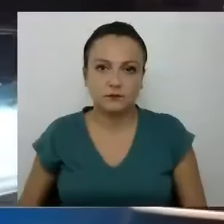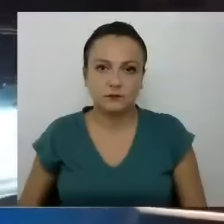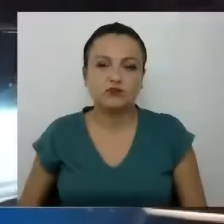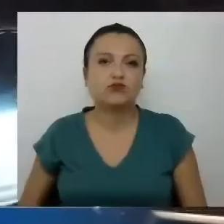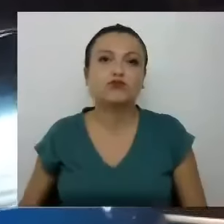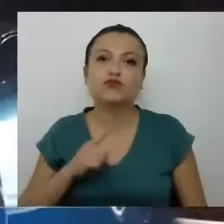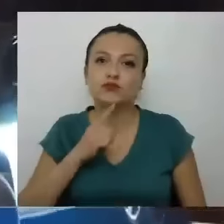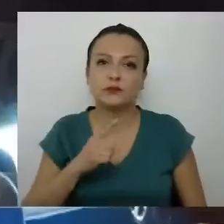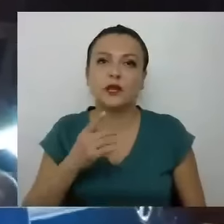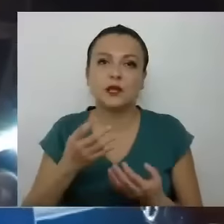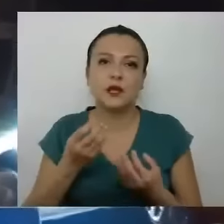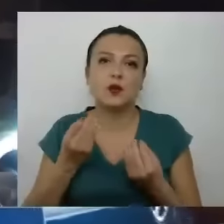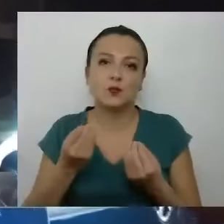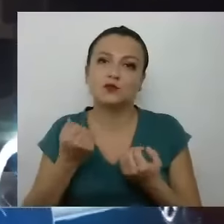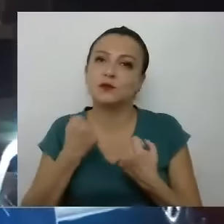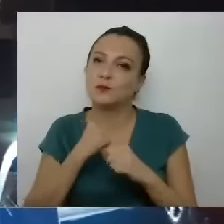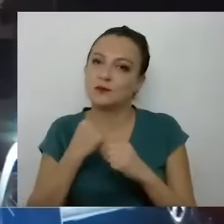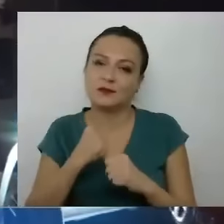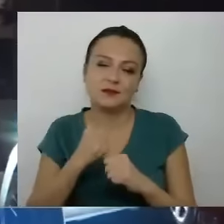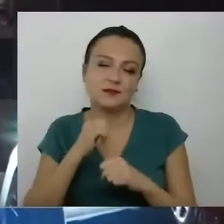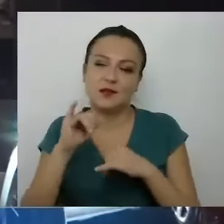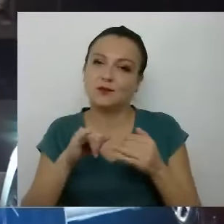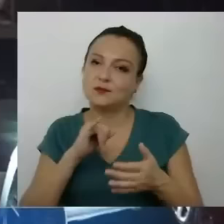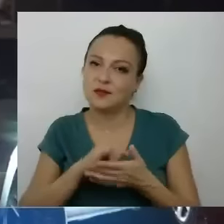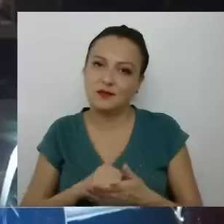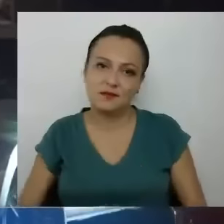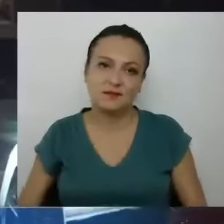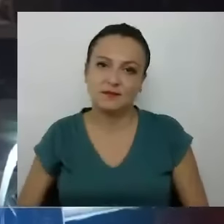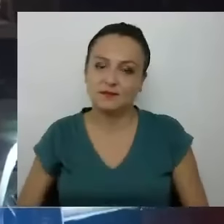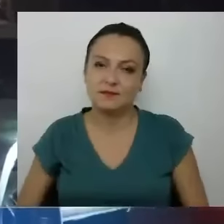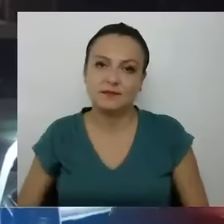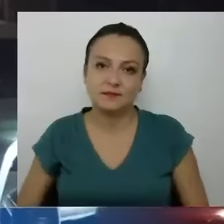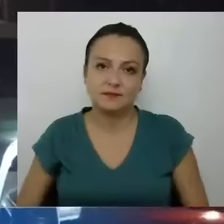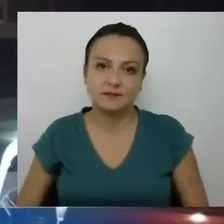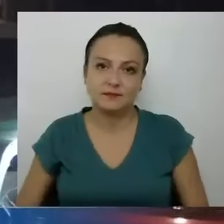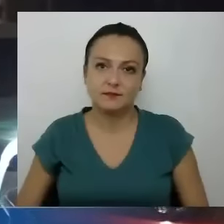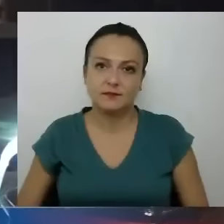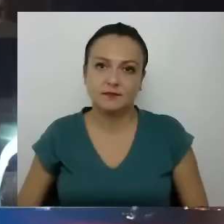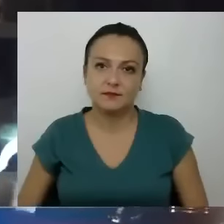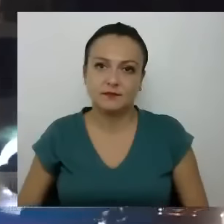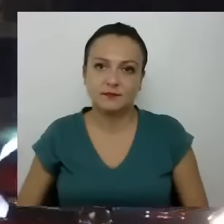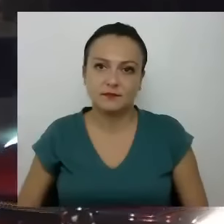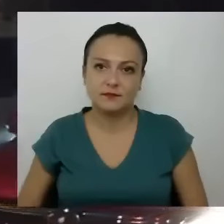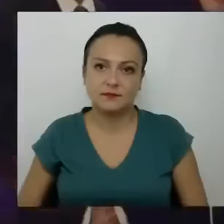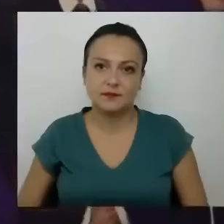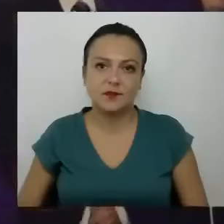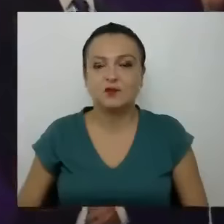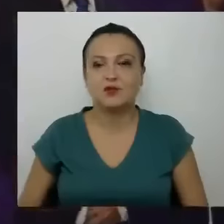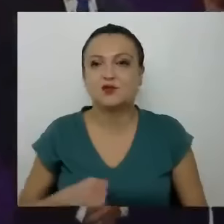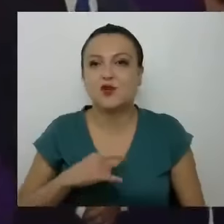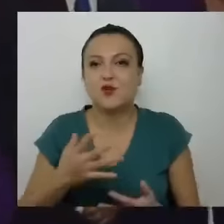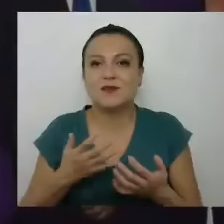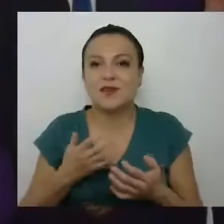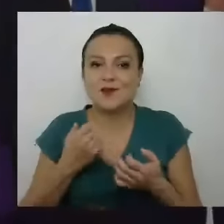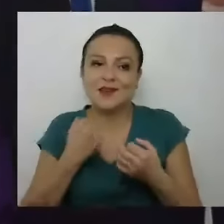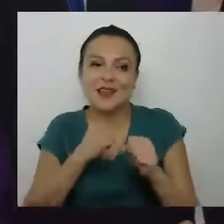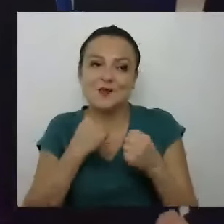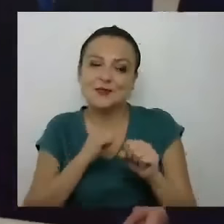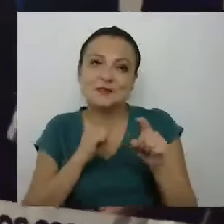realmente quiero mucho la Municipalidad de San José, y lo que menos quisiera es que la